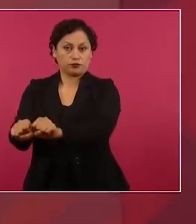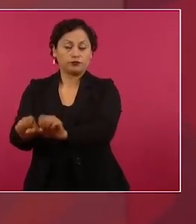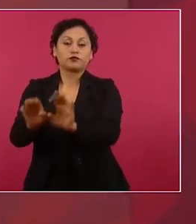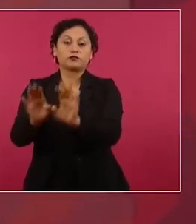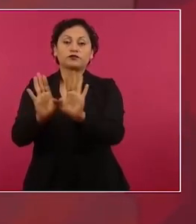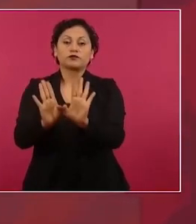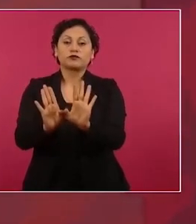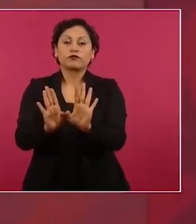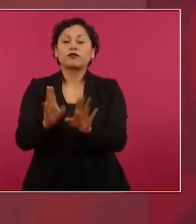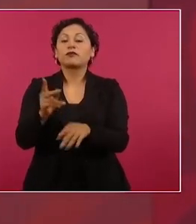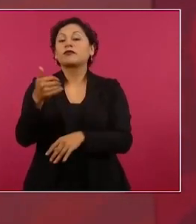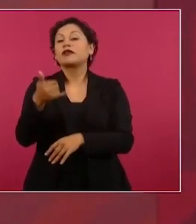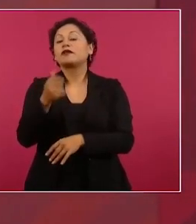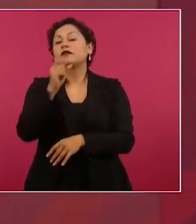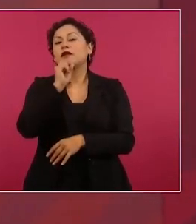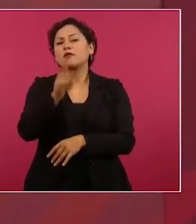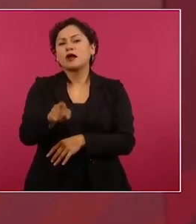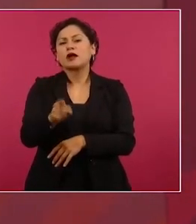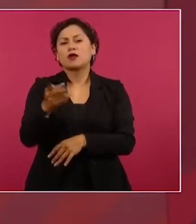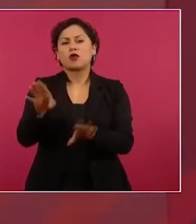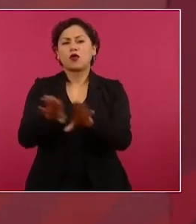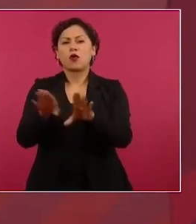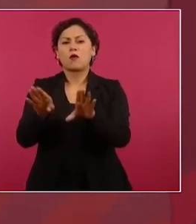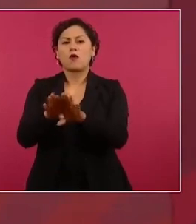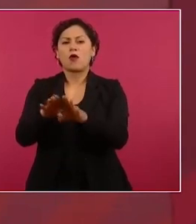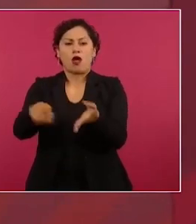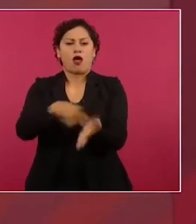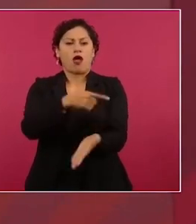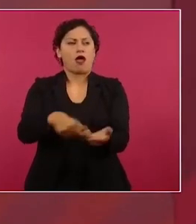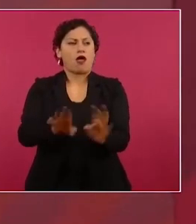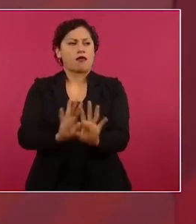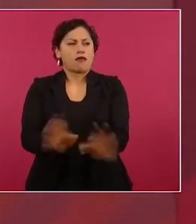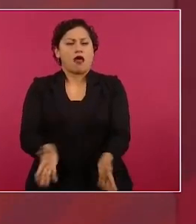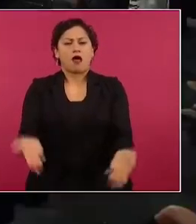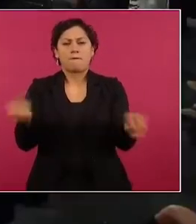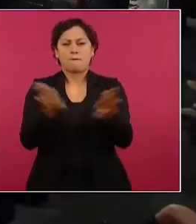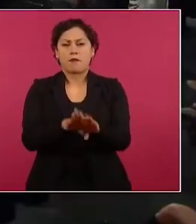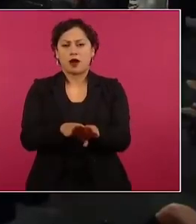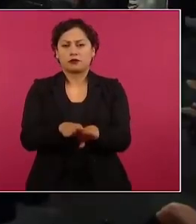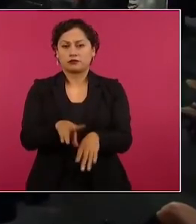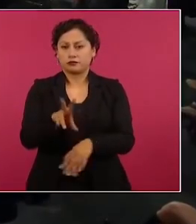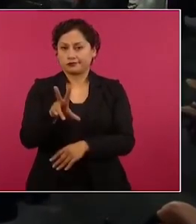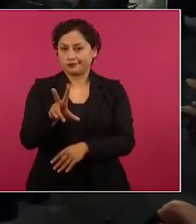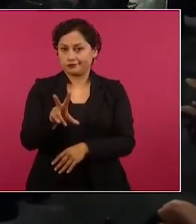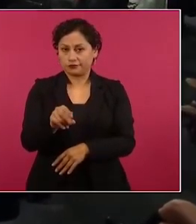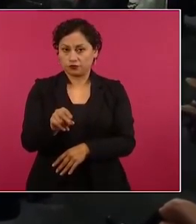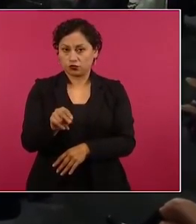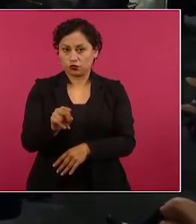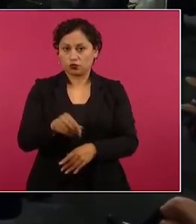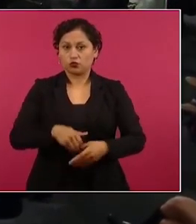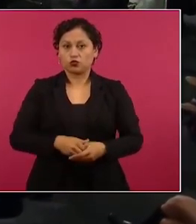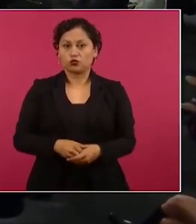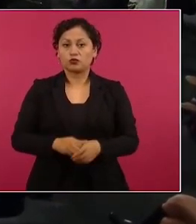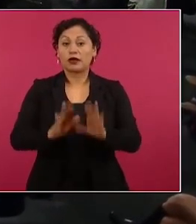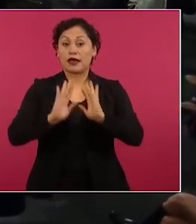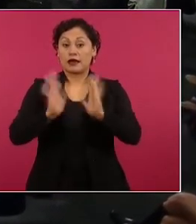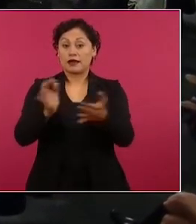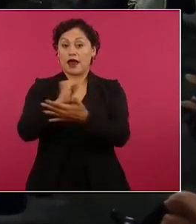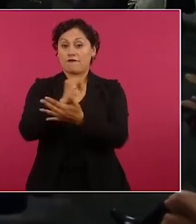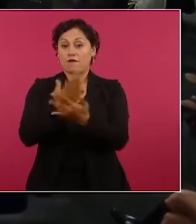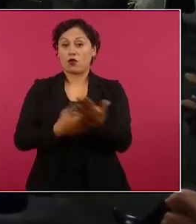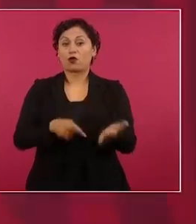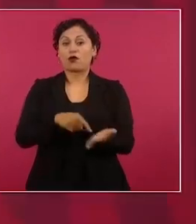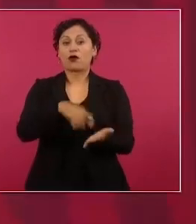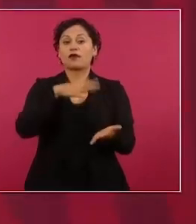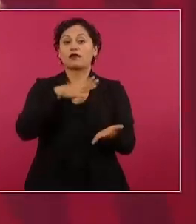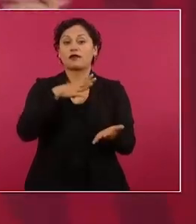cierra la investigación. Ya los que están en el informe,